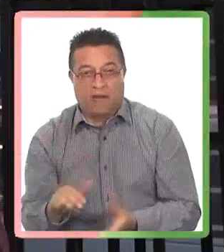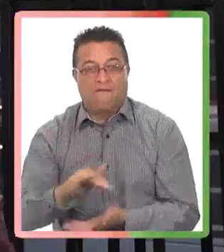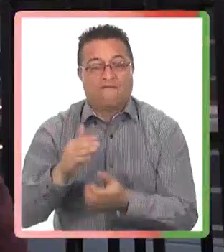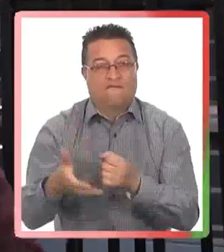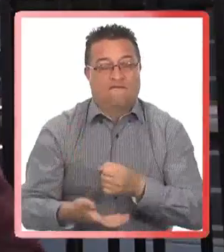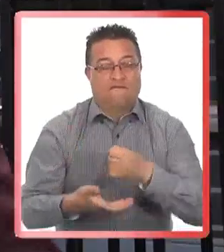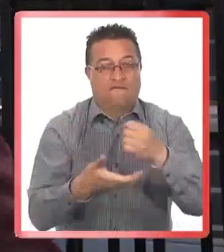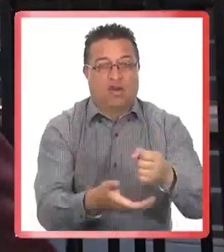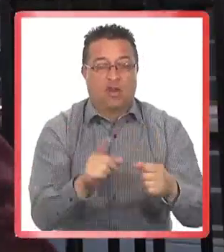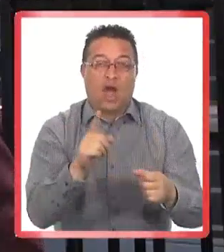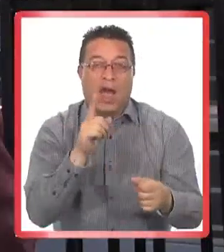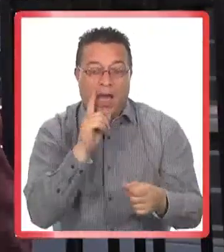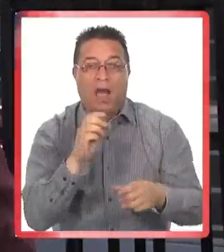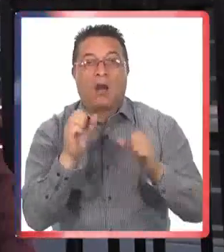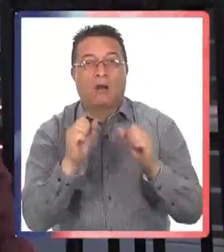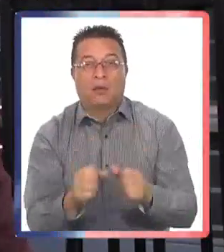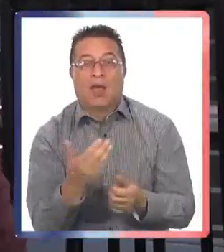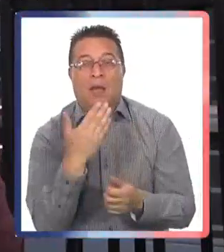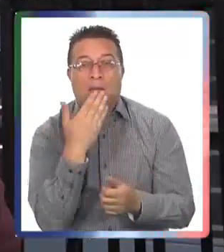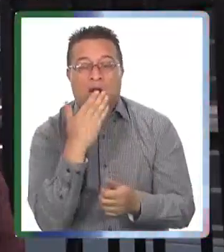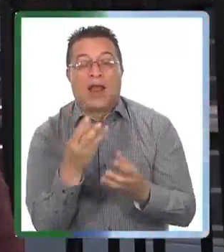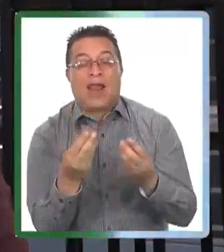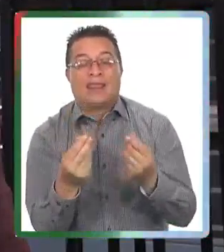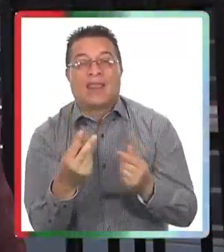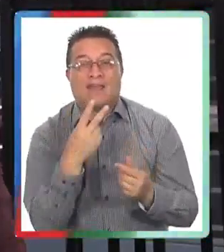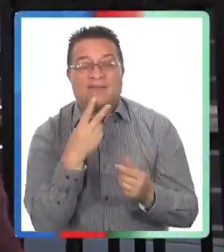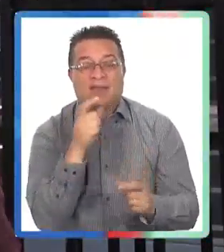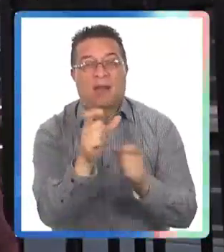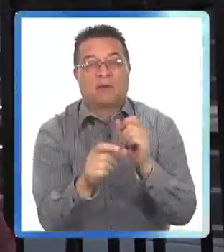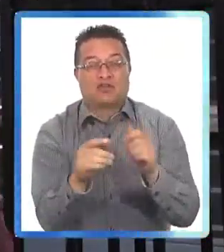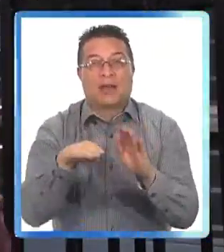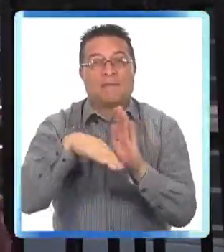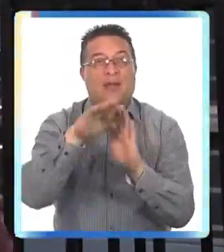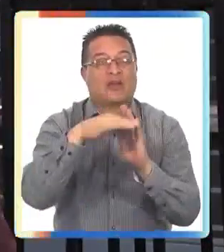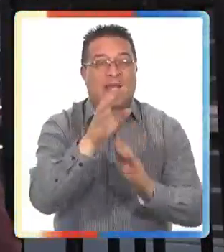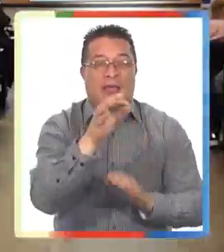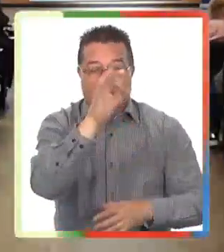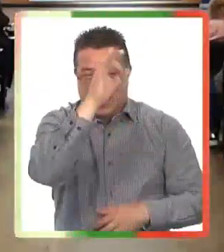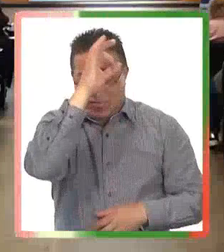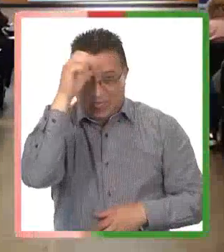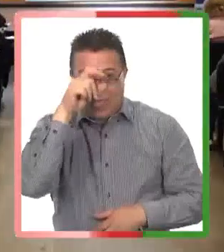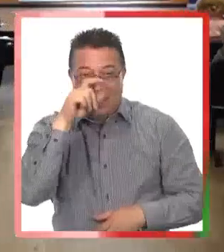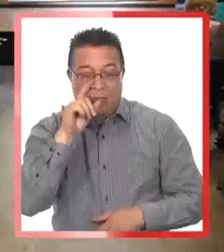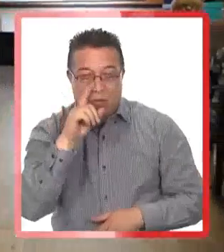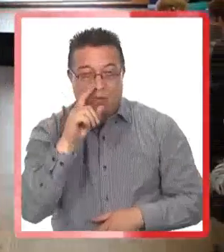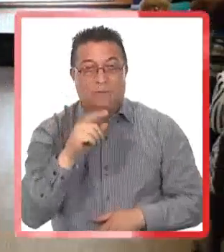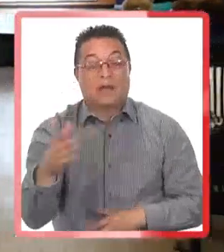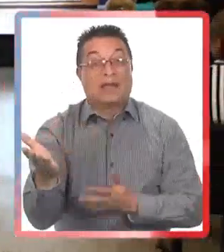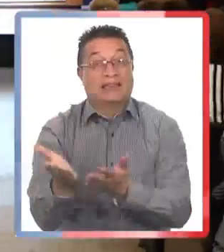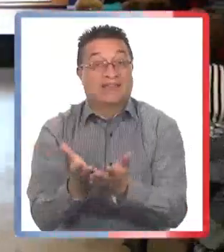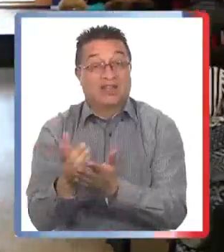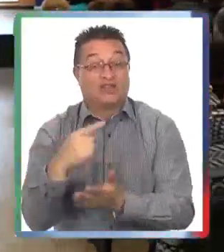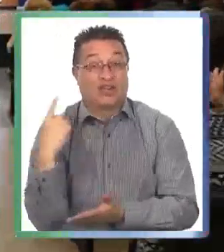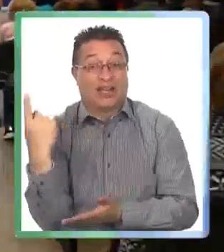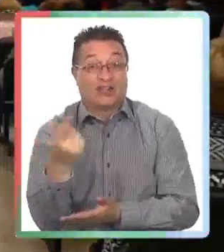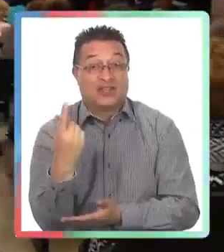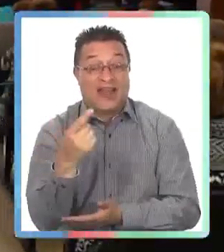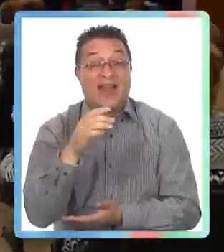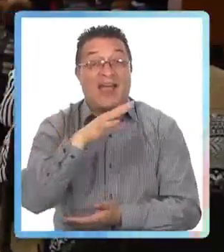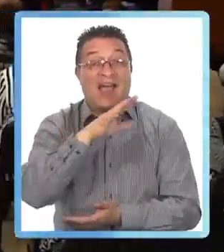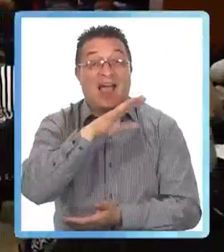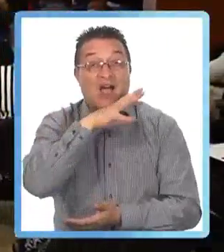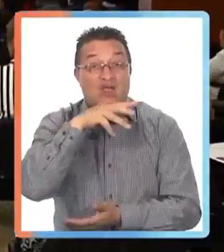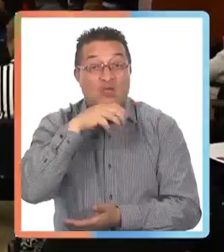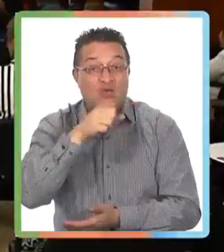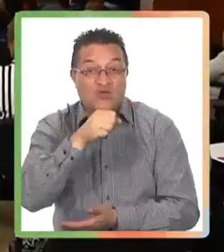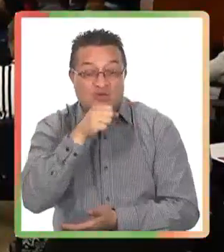este fondo, sino que con los distintos fondos que hay para poder mejorar la calidad de vida de las personas mayores de Temuco. Un apoyo del Servicio Nacional del Adulto Mayor